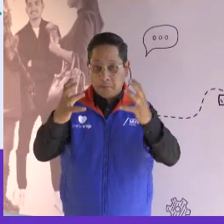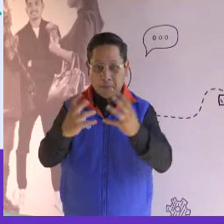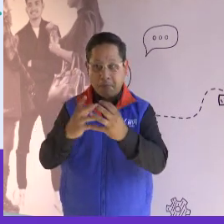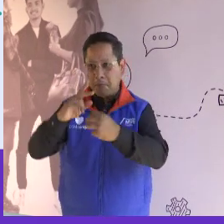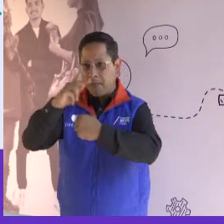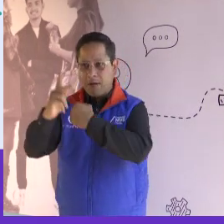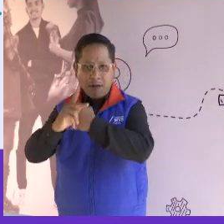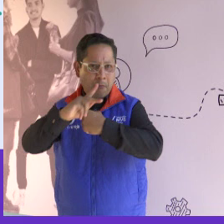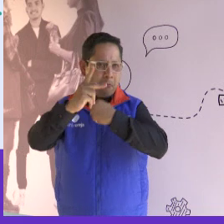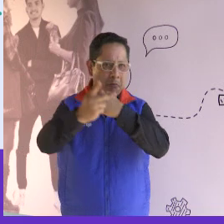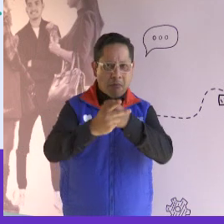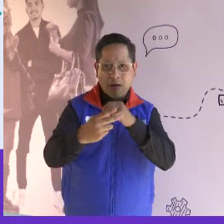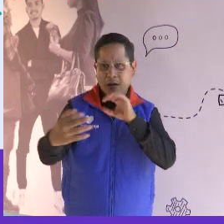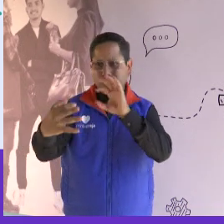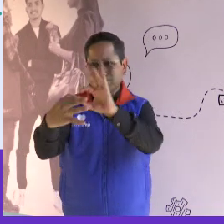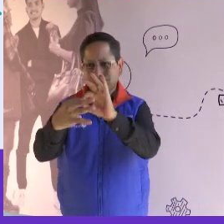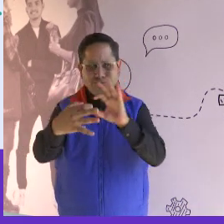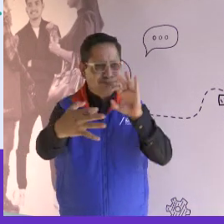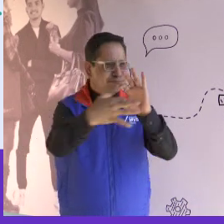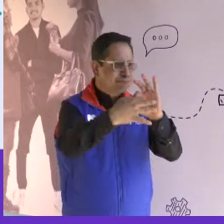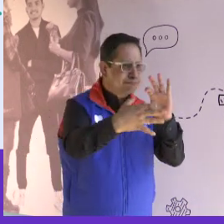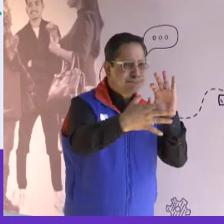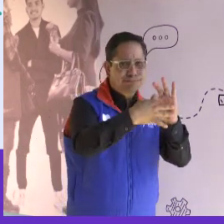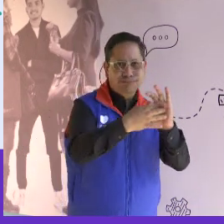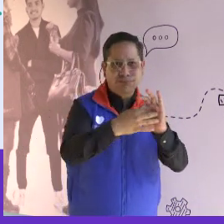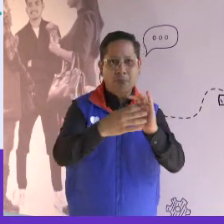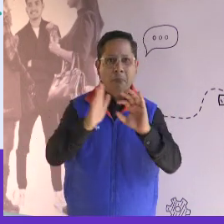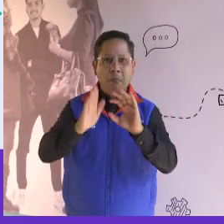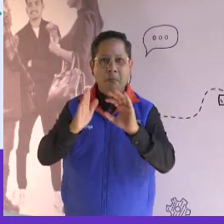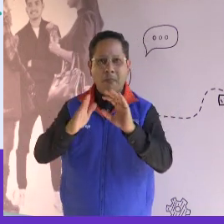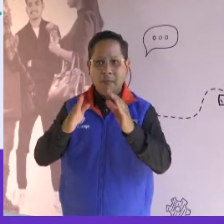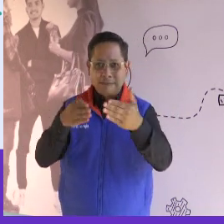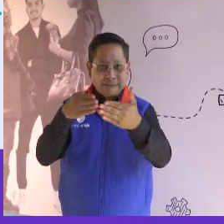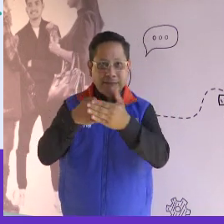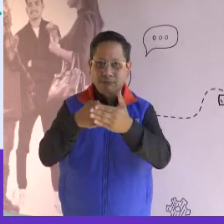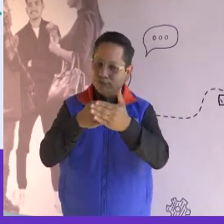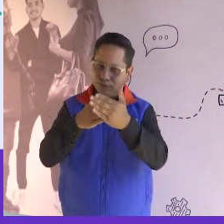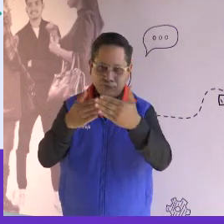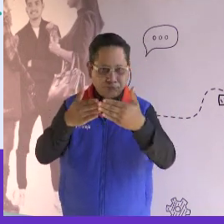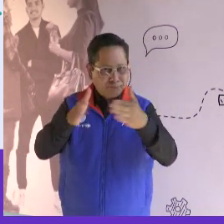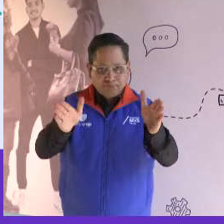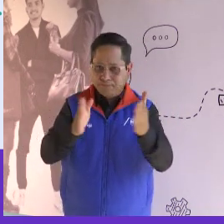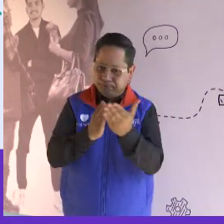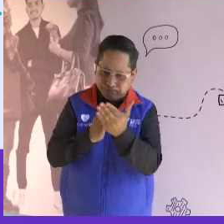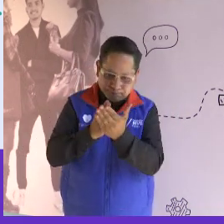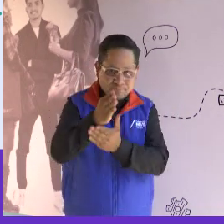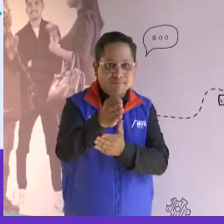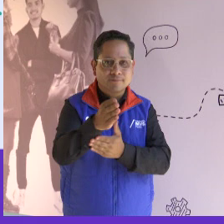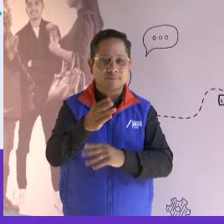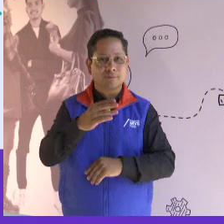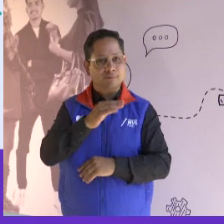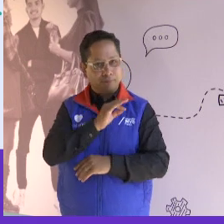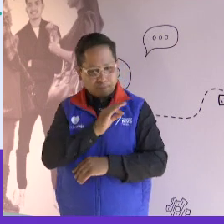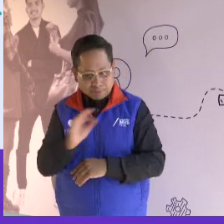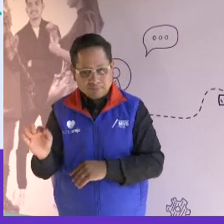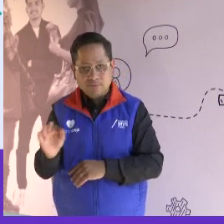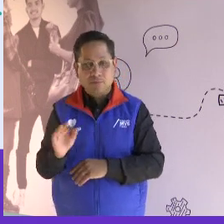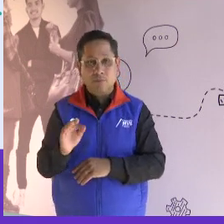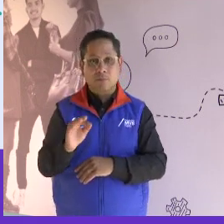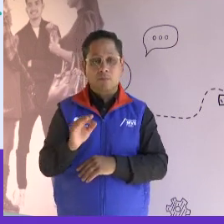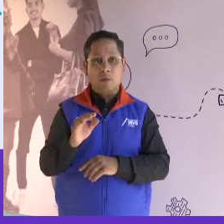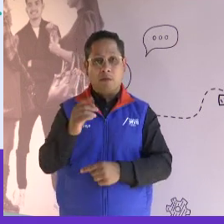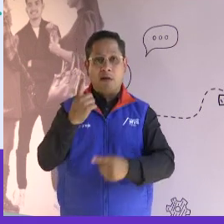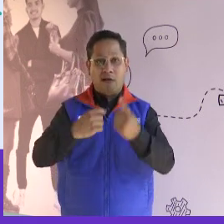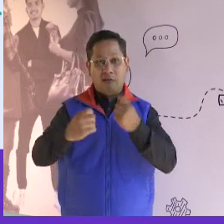vencer obstáculos, permite vencer barreras, permite evitar los intentos de cooptación